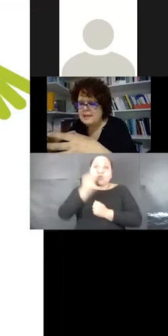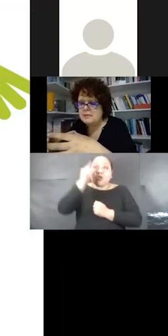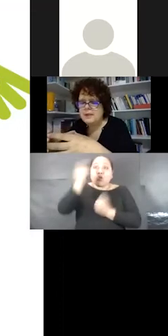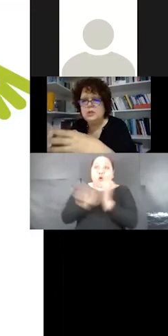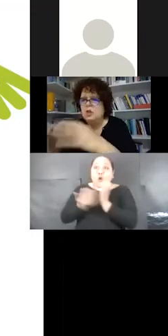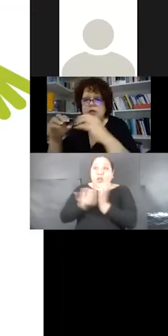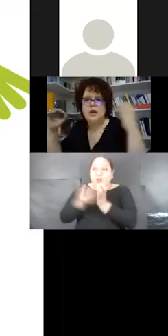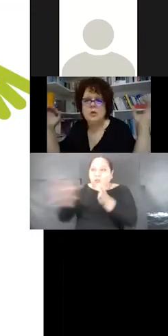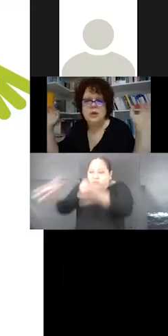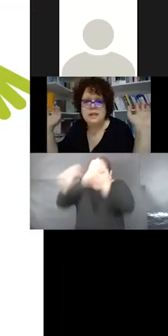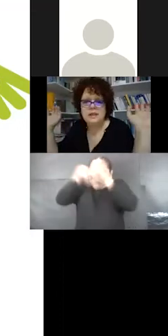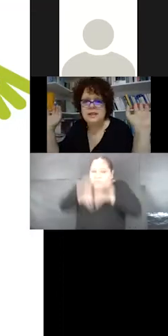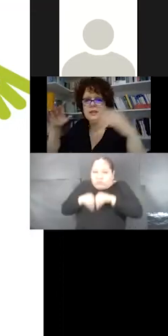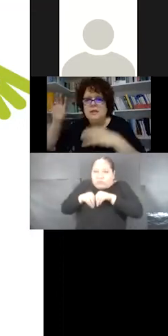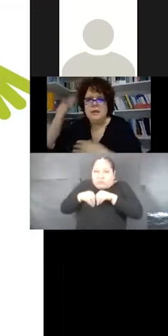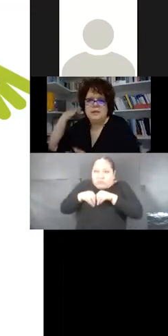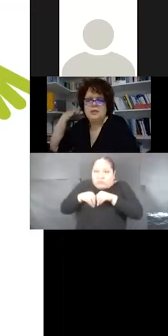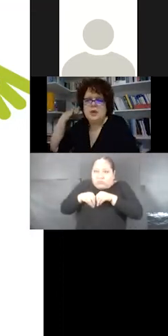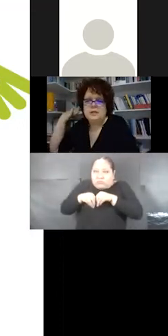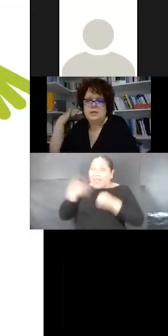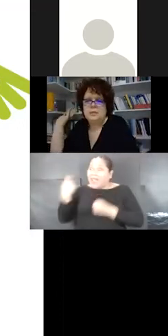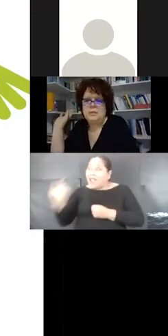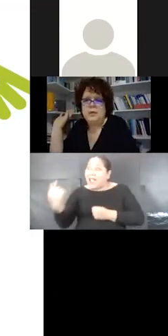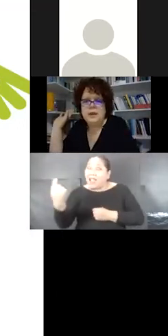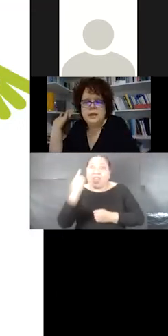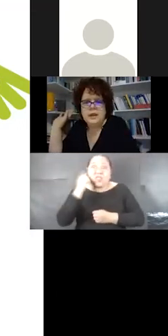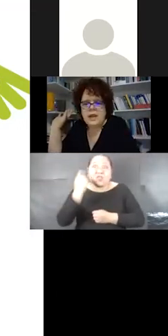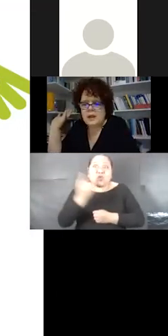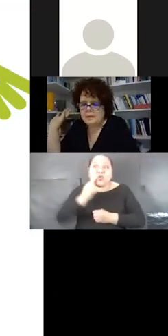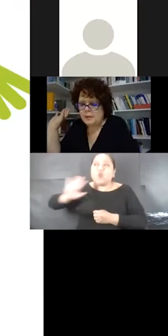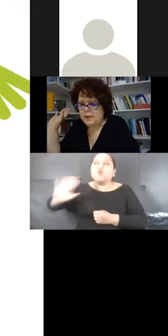ese momento todos llegaron con las señas que ellos habían aprendido en su casa, ¿no? Para poder